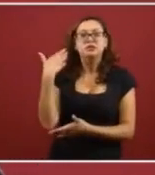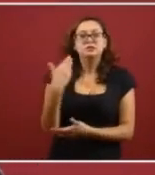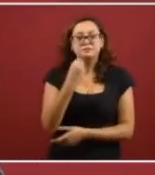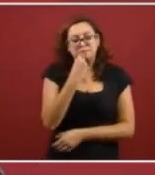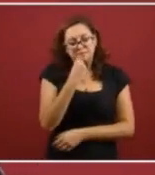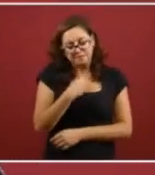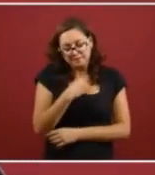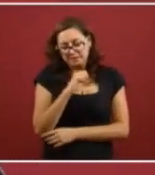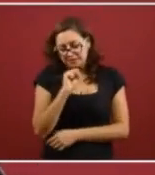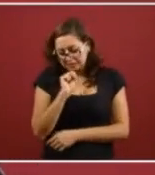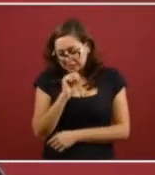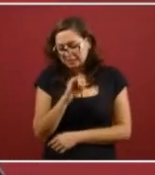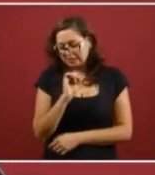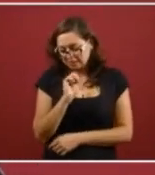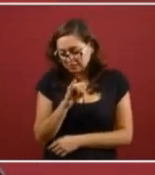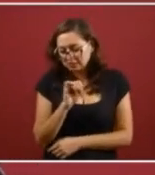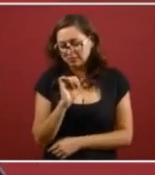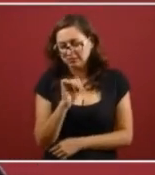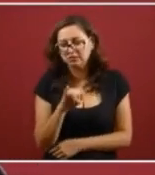saying yes.